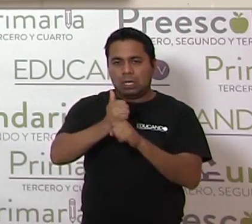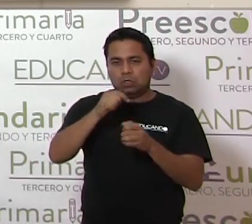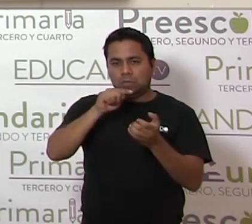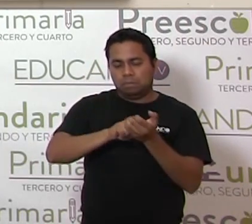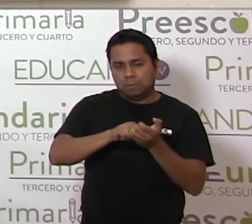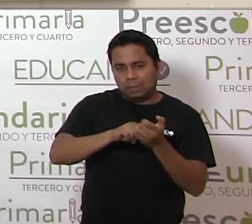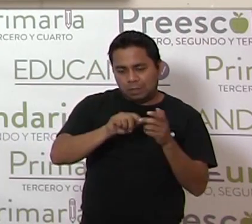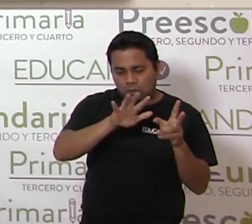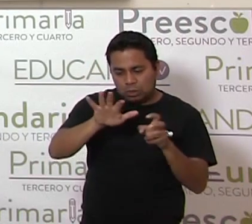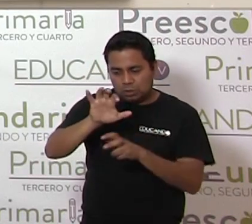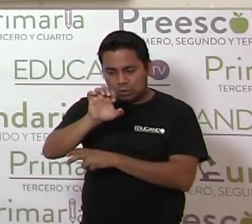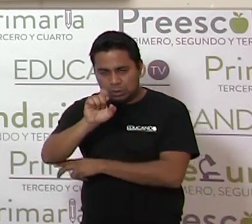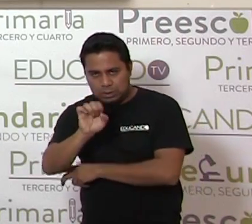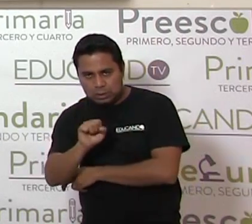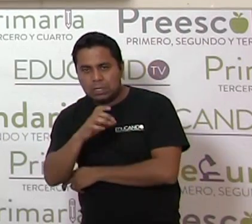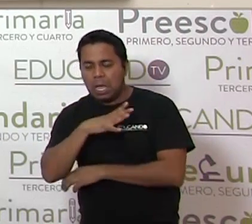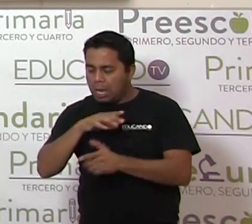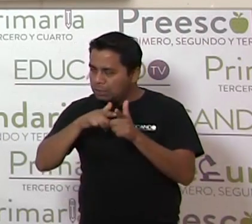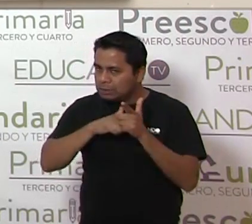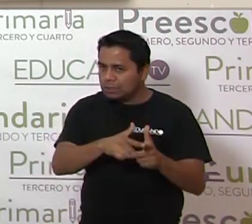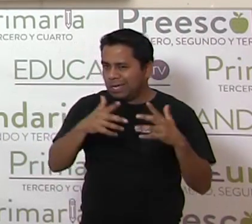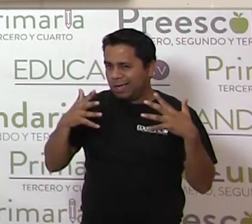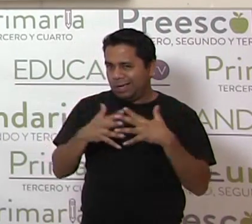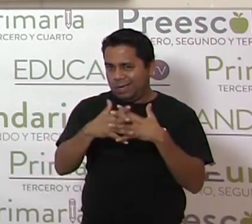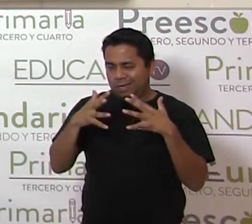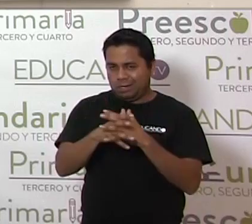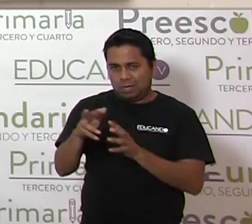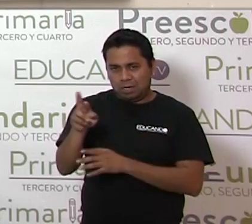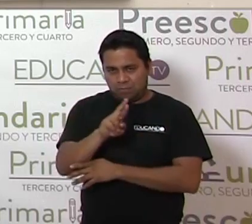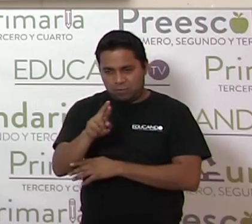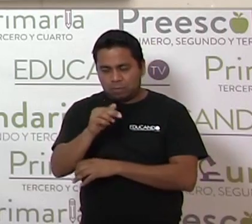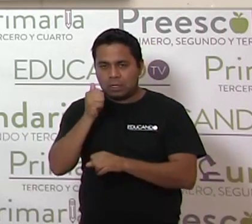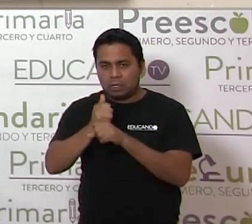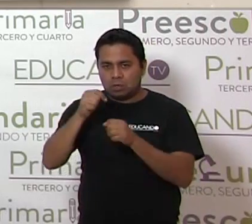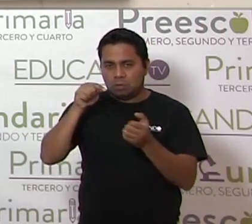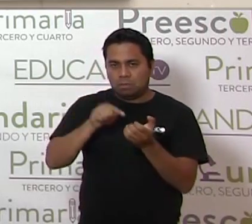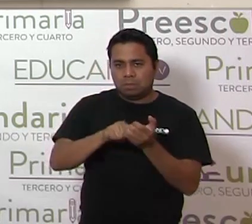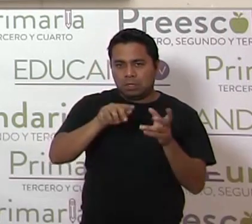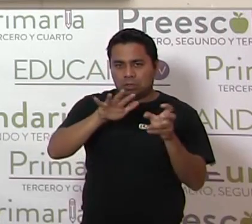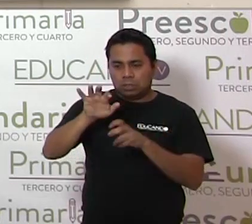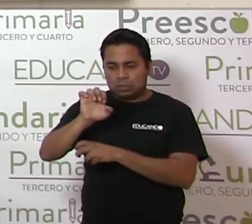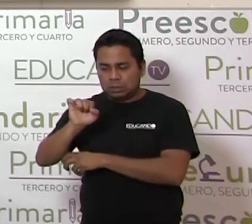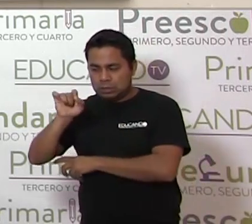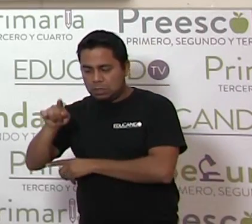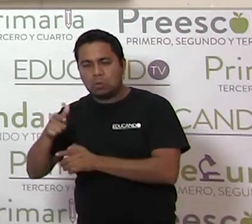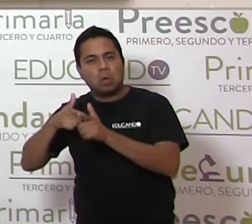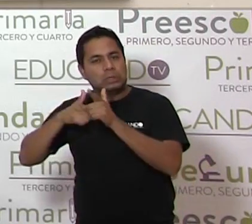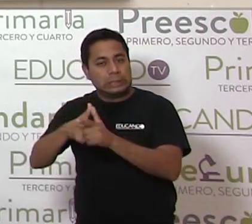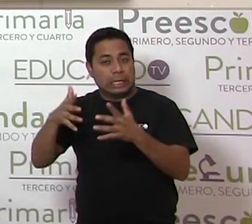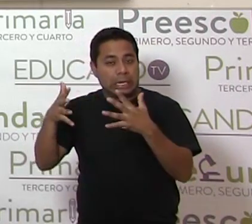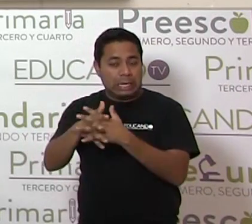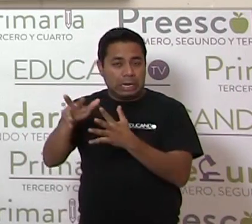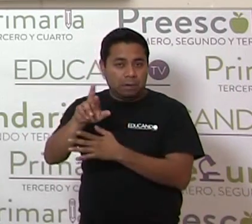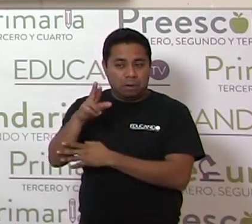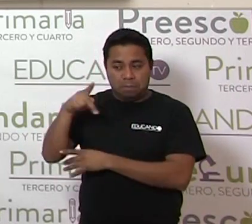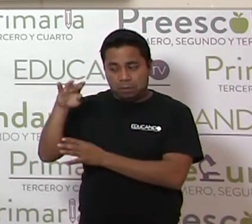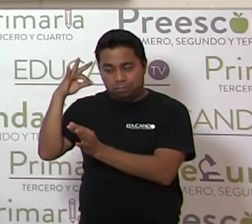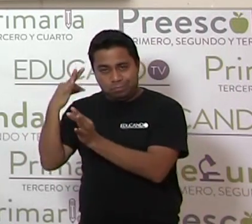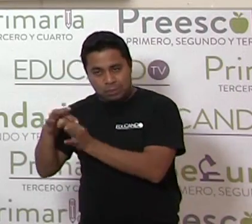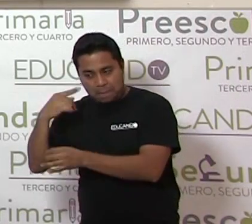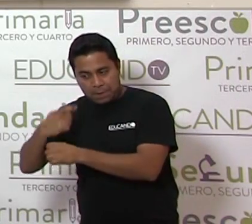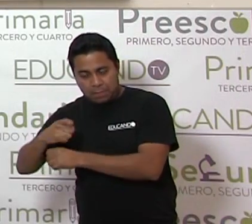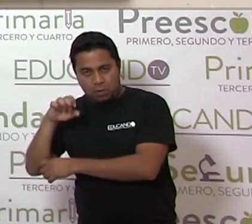1860 está todavía la guerra de reforma, 61 la guerra de reforma continúa, pero concluye el 1 de